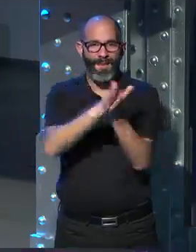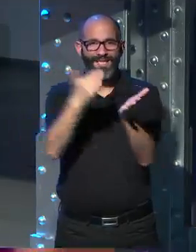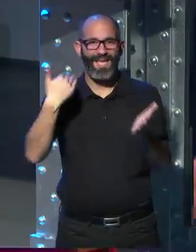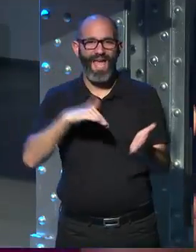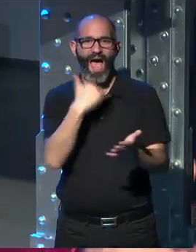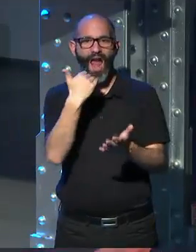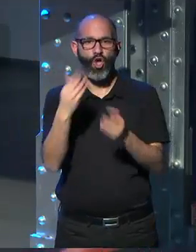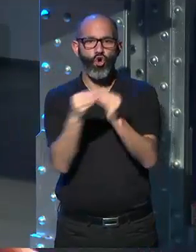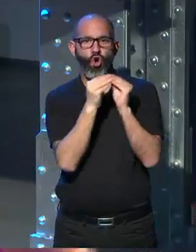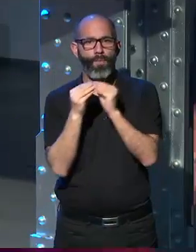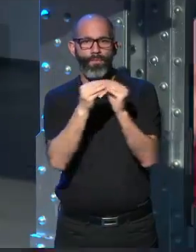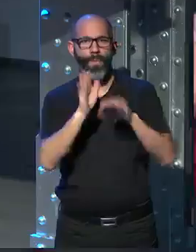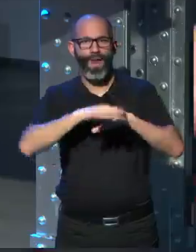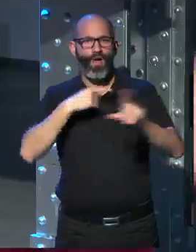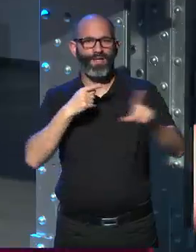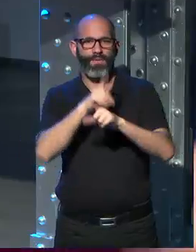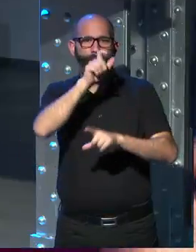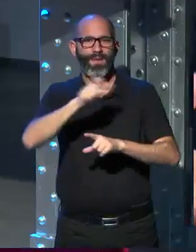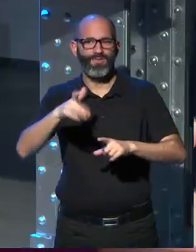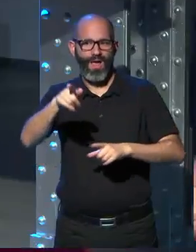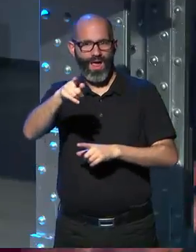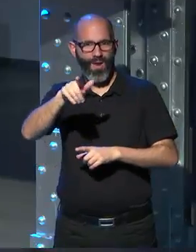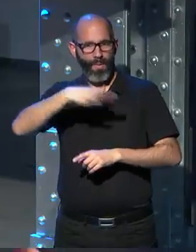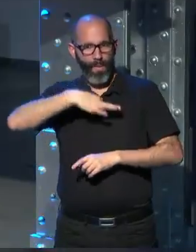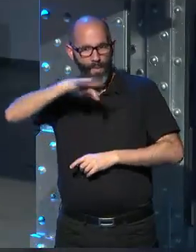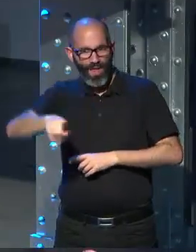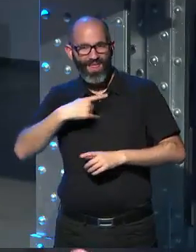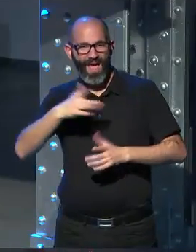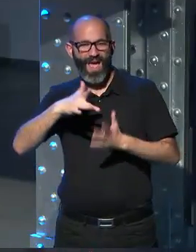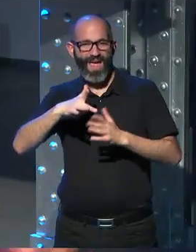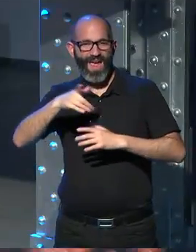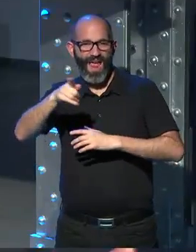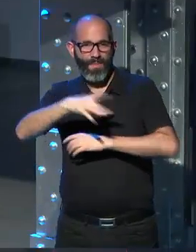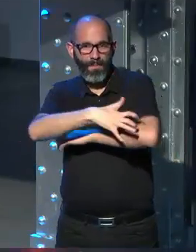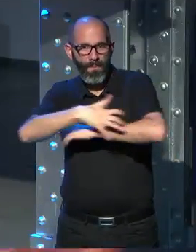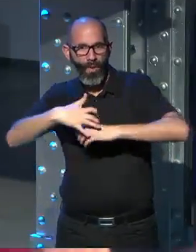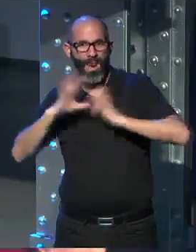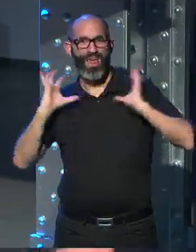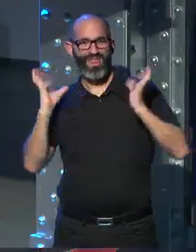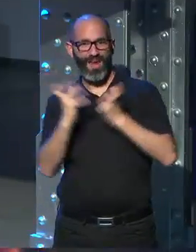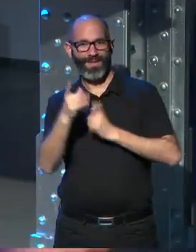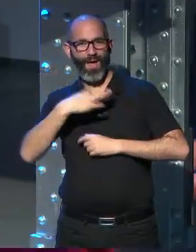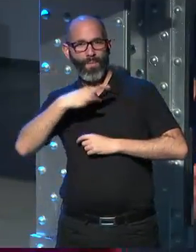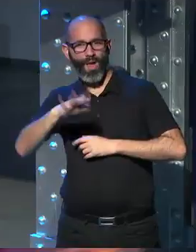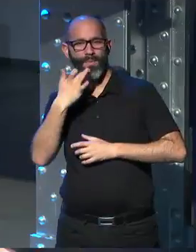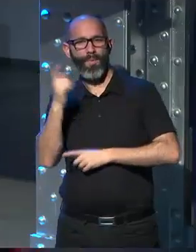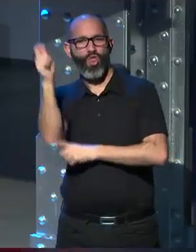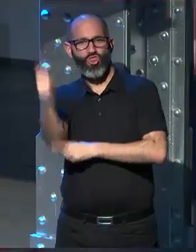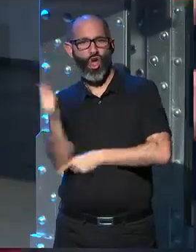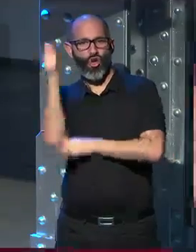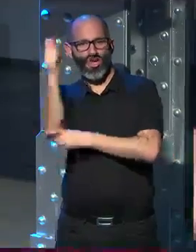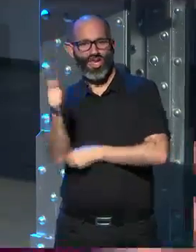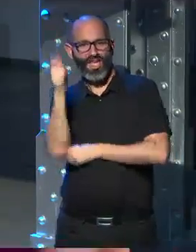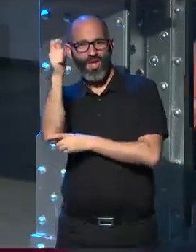relativamente común para que un pobre hidalgo pueda tener una decente biblioteca en su casa. ¿Y qué pasa con Don Quijote? Que de leer